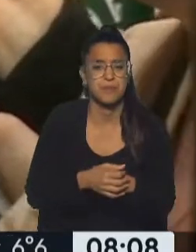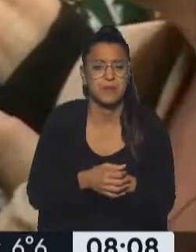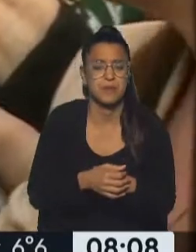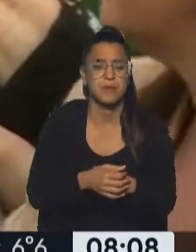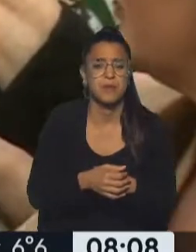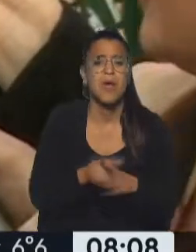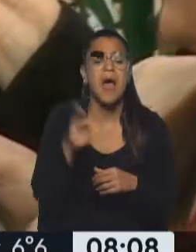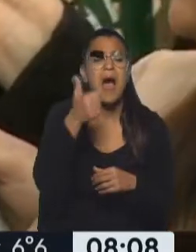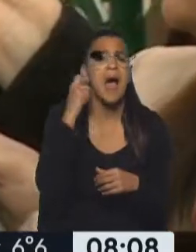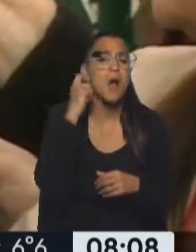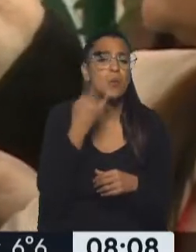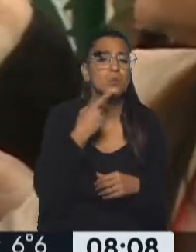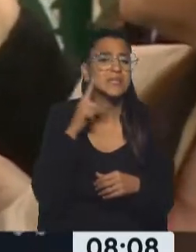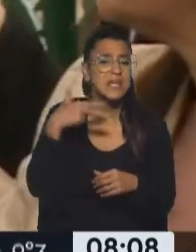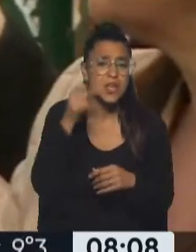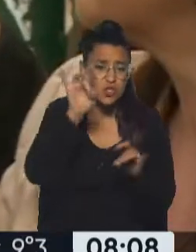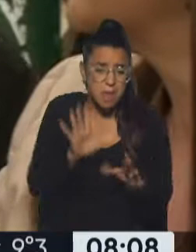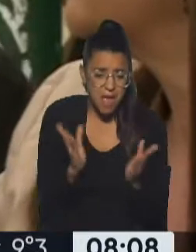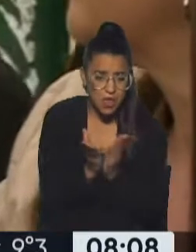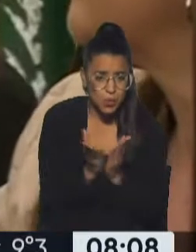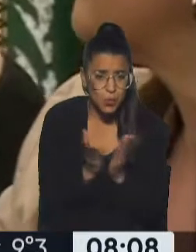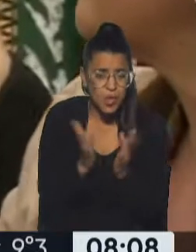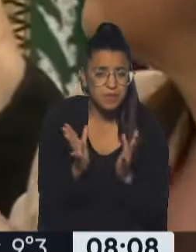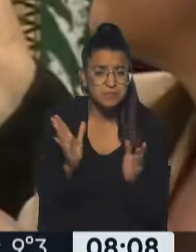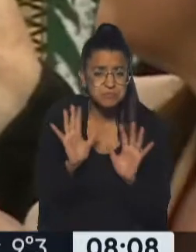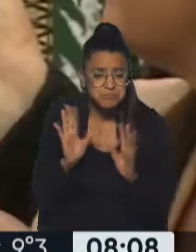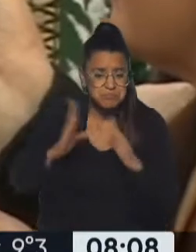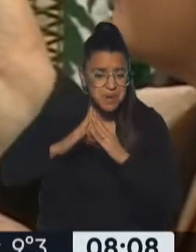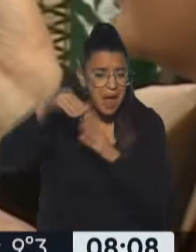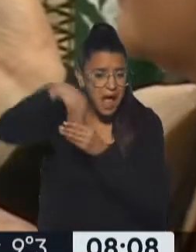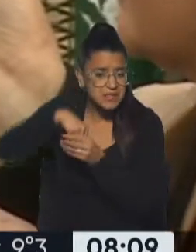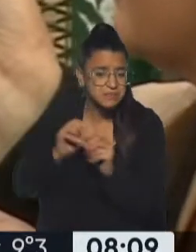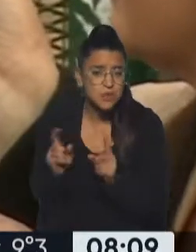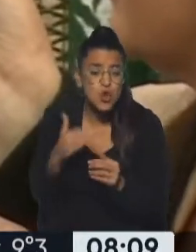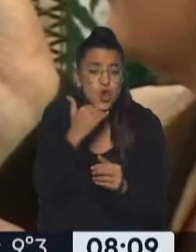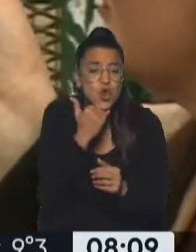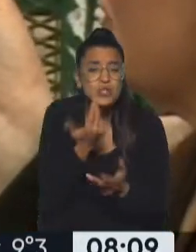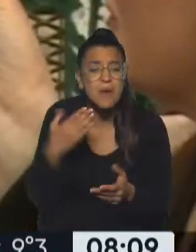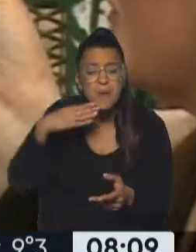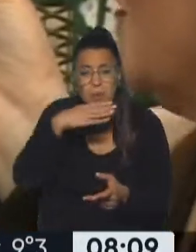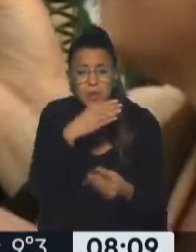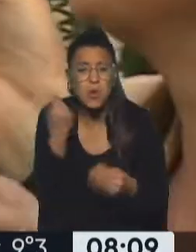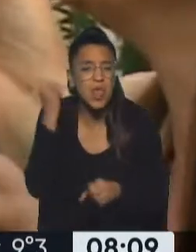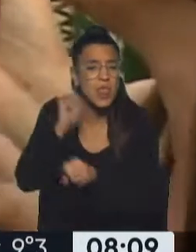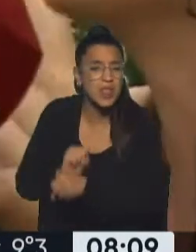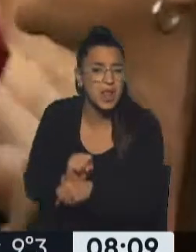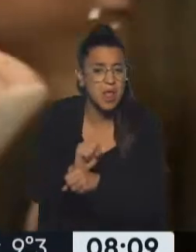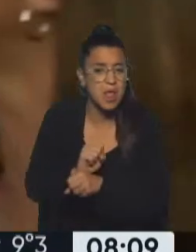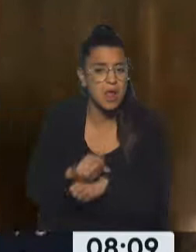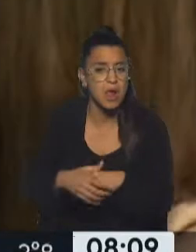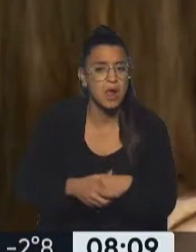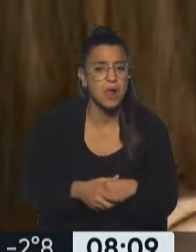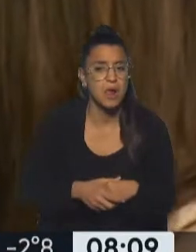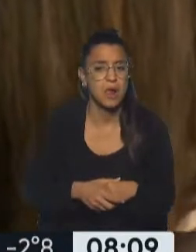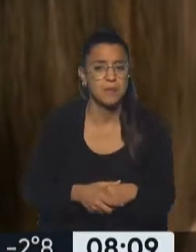y Agustina lo único que hace es estudiar, está todo el tiempo en su casa y no entendemos por qué está detenida. Según los mensajes,